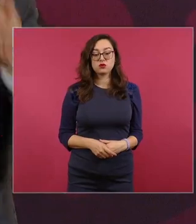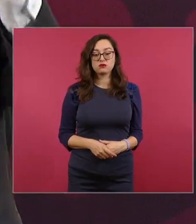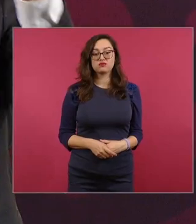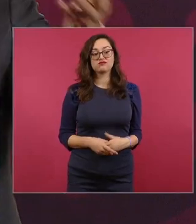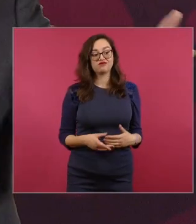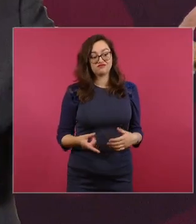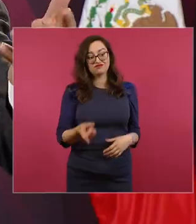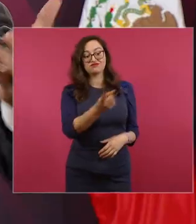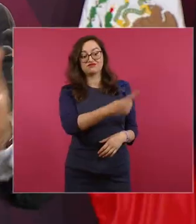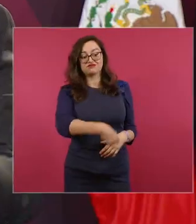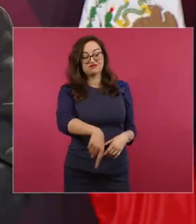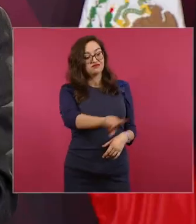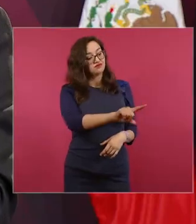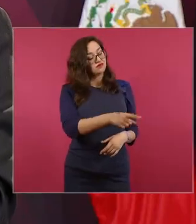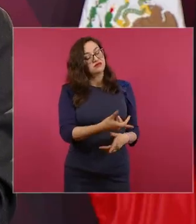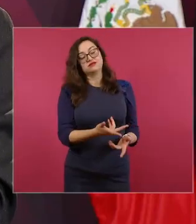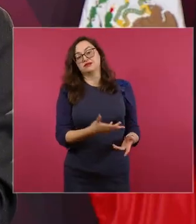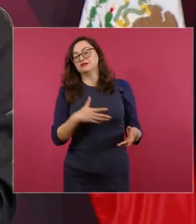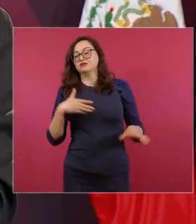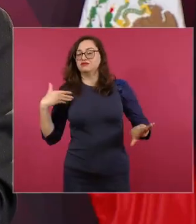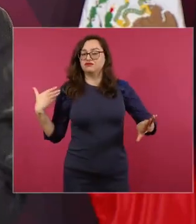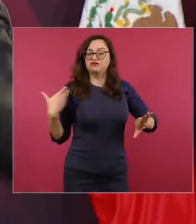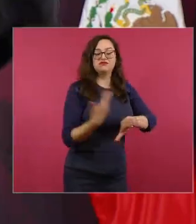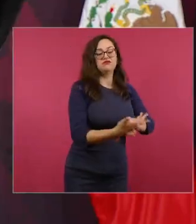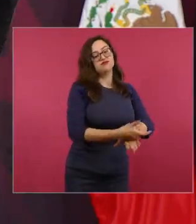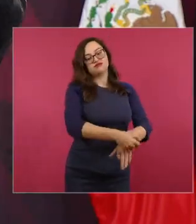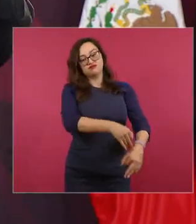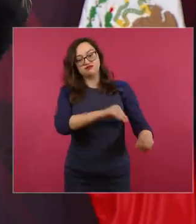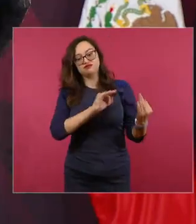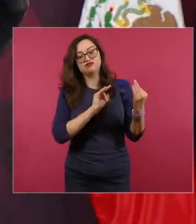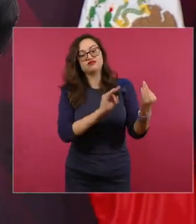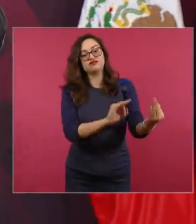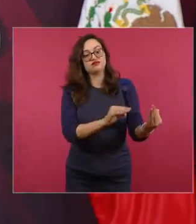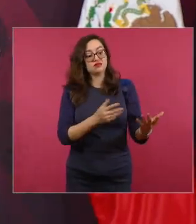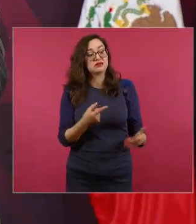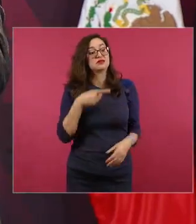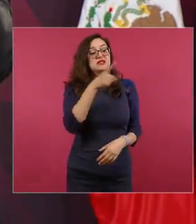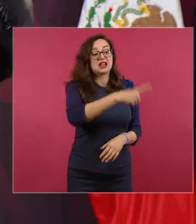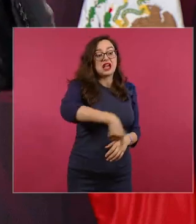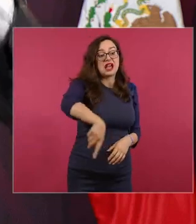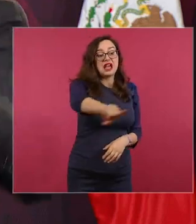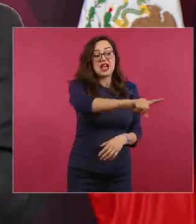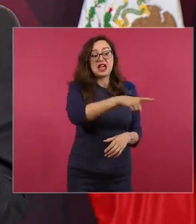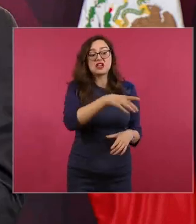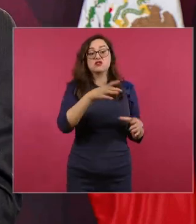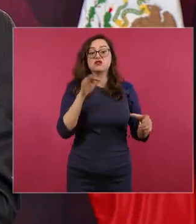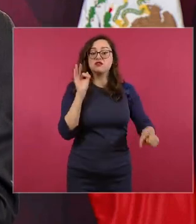A los conservadores, que fueron los que apoyaron a Santana,